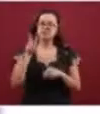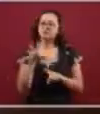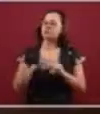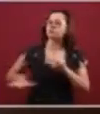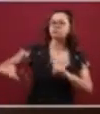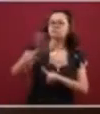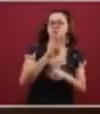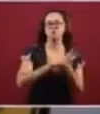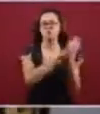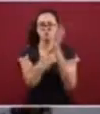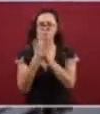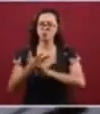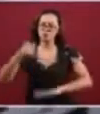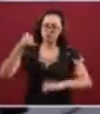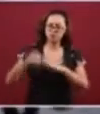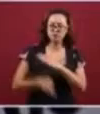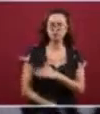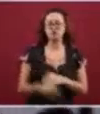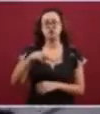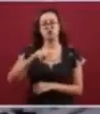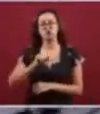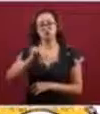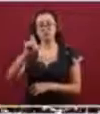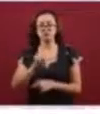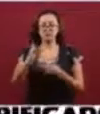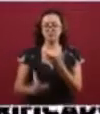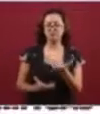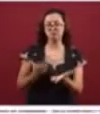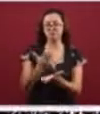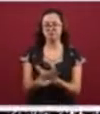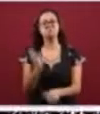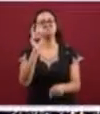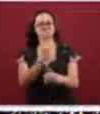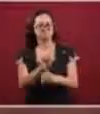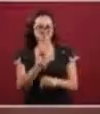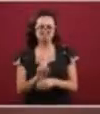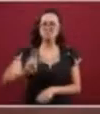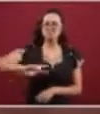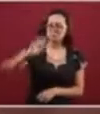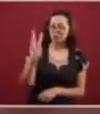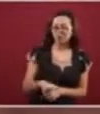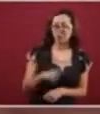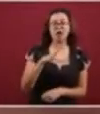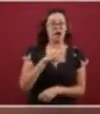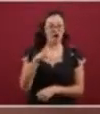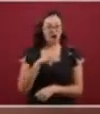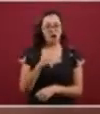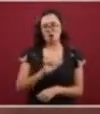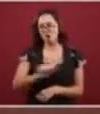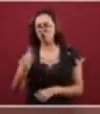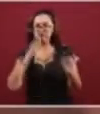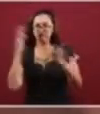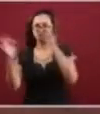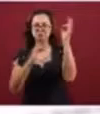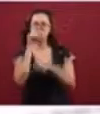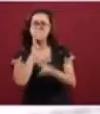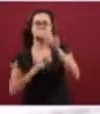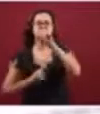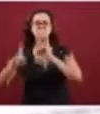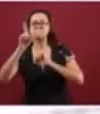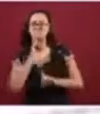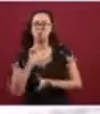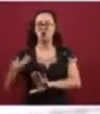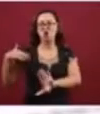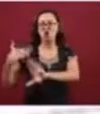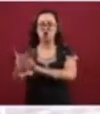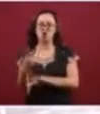profunda. La agencia pone a su servicio Verificado Notimex para combatir las noticias falsas que afectan los valores